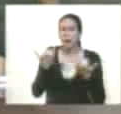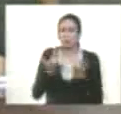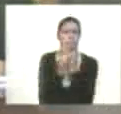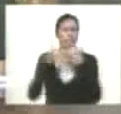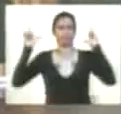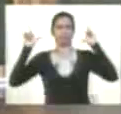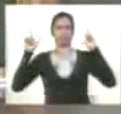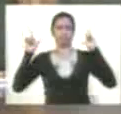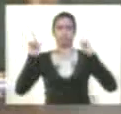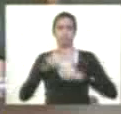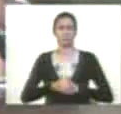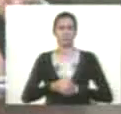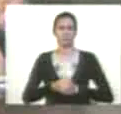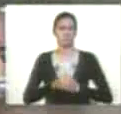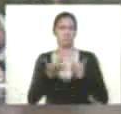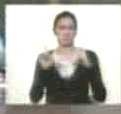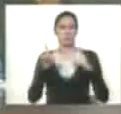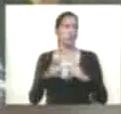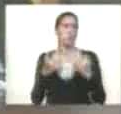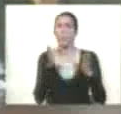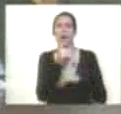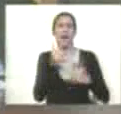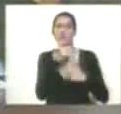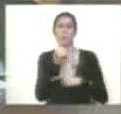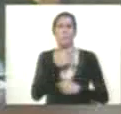poder y vienen por todo.